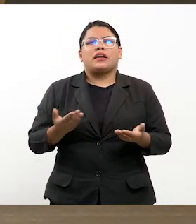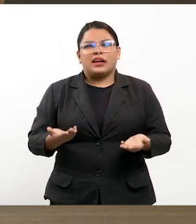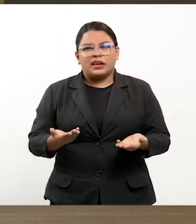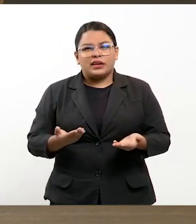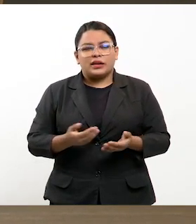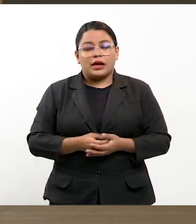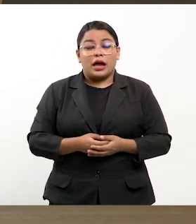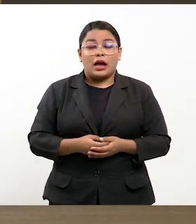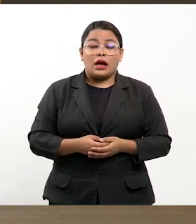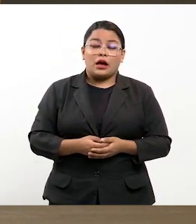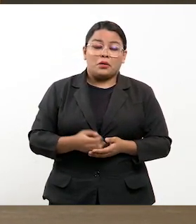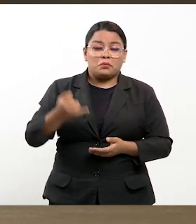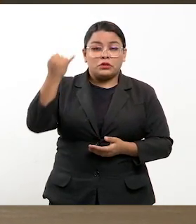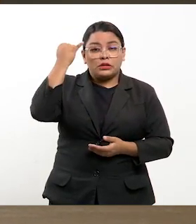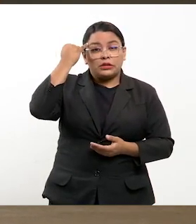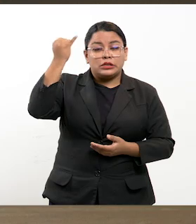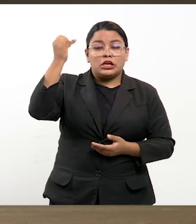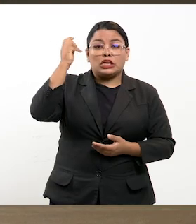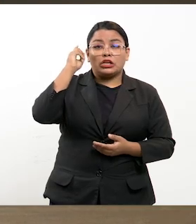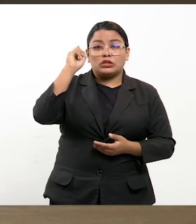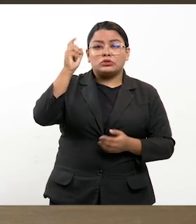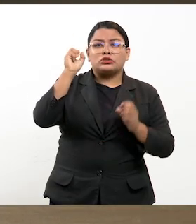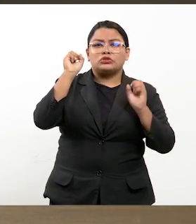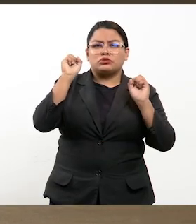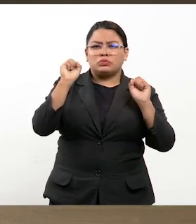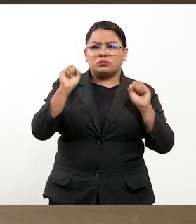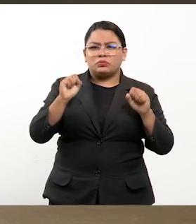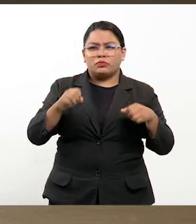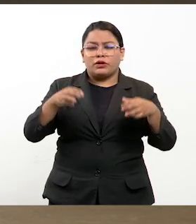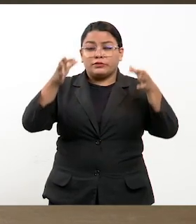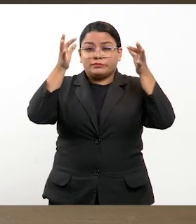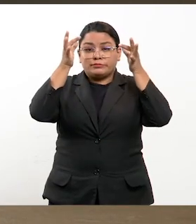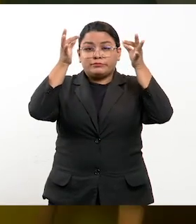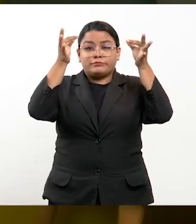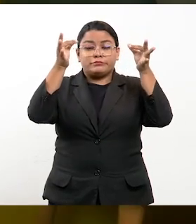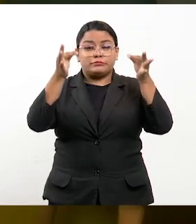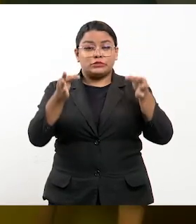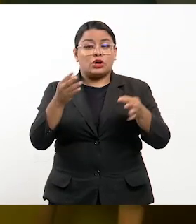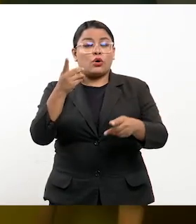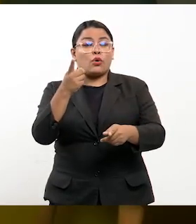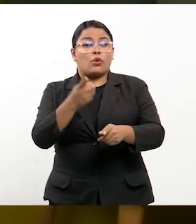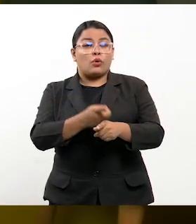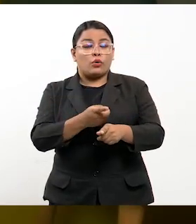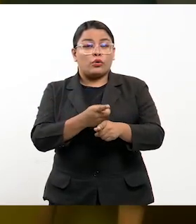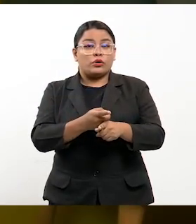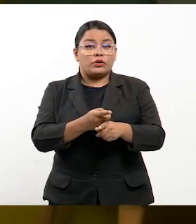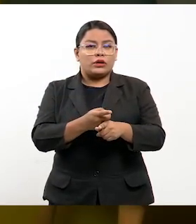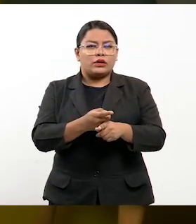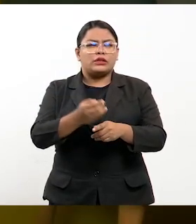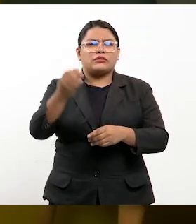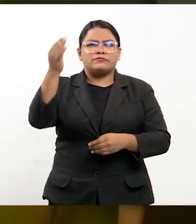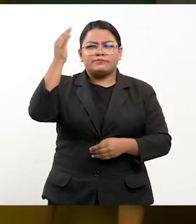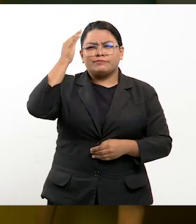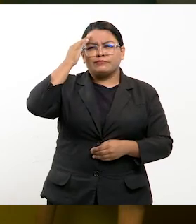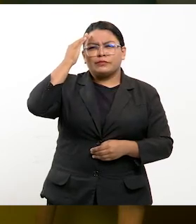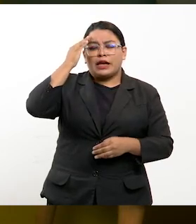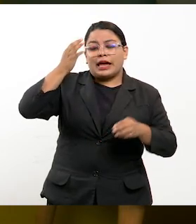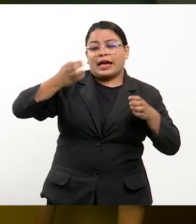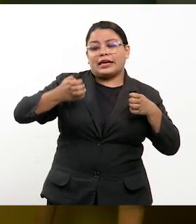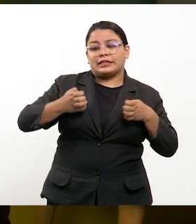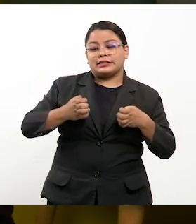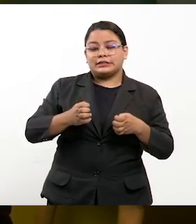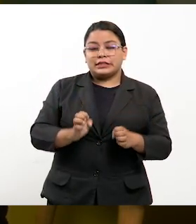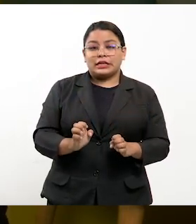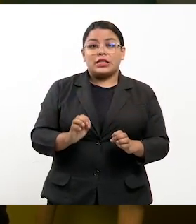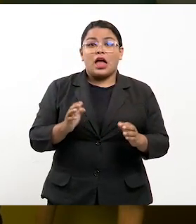la finalidad de que el docente pueda tomar las decisiones oportunas, saber identificar qué estrategias